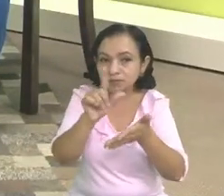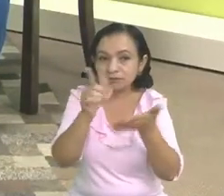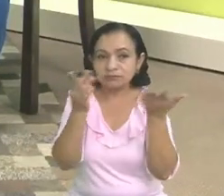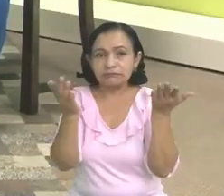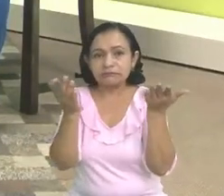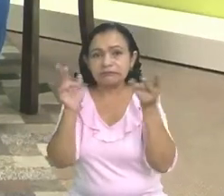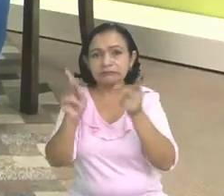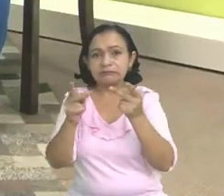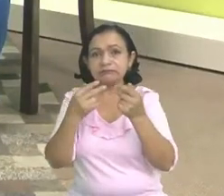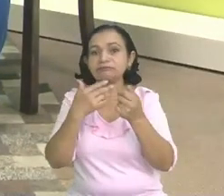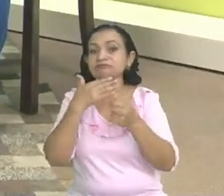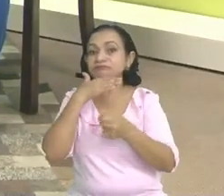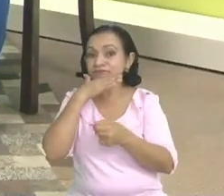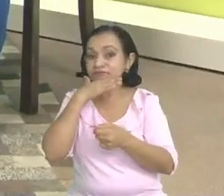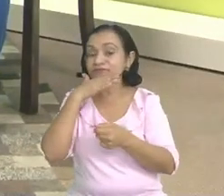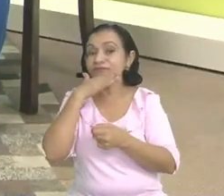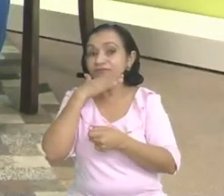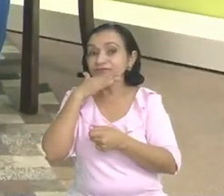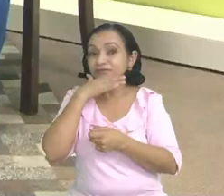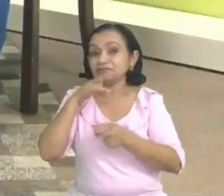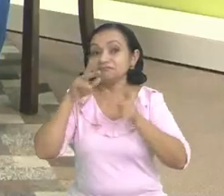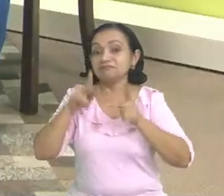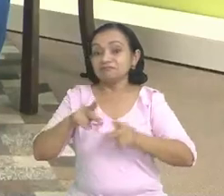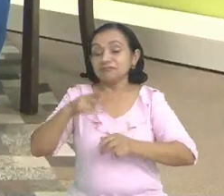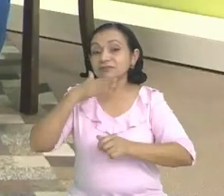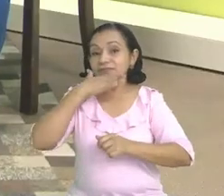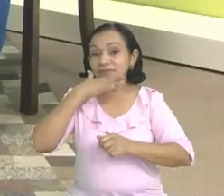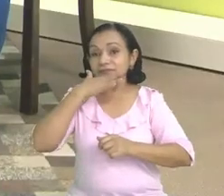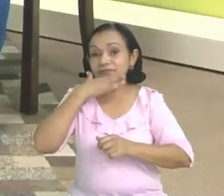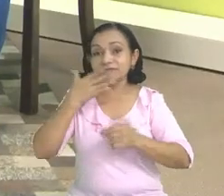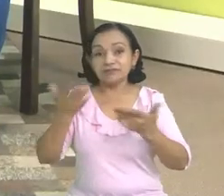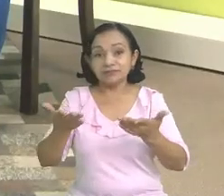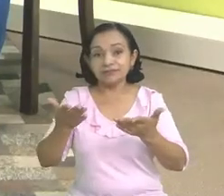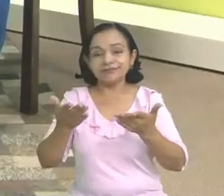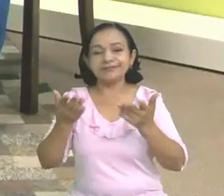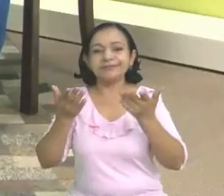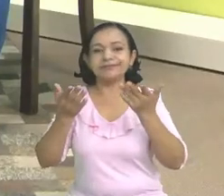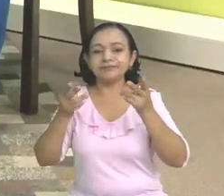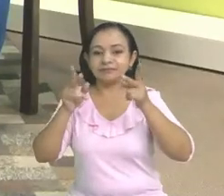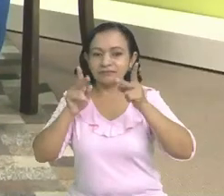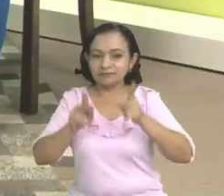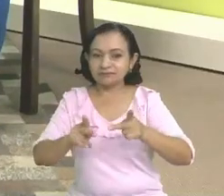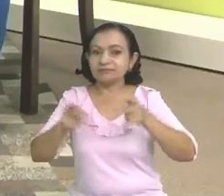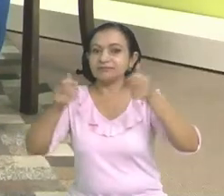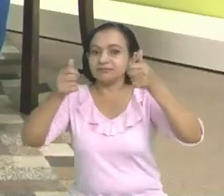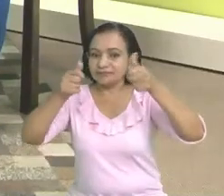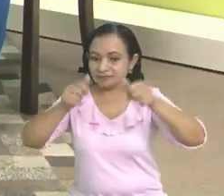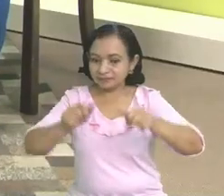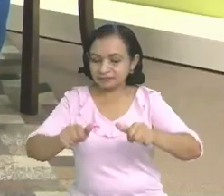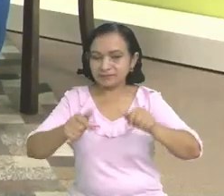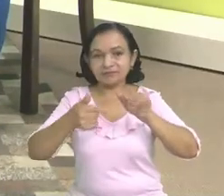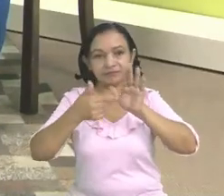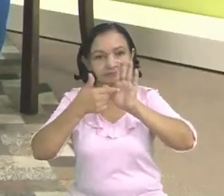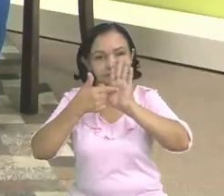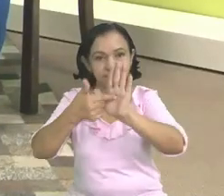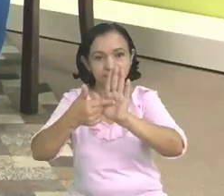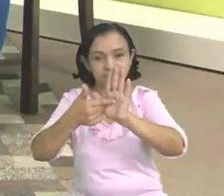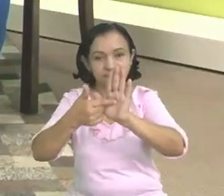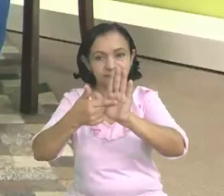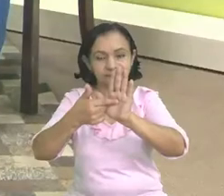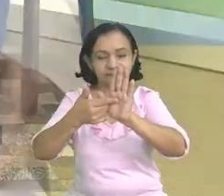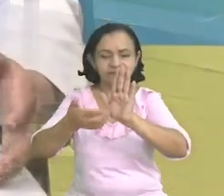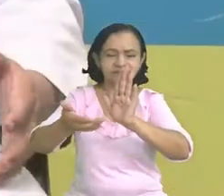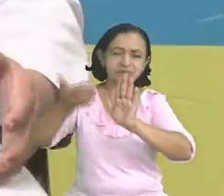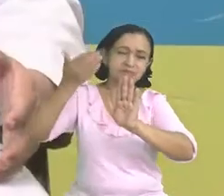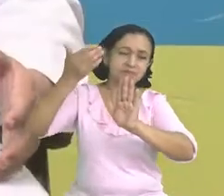O sea, es bien difícil, pues, ¿entiendes? Sí, realmente tiene que hacer una armonía. Por ejemplo, a ver, desde nuestros